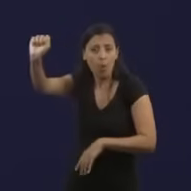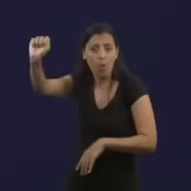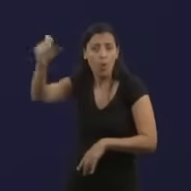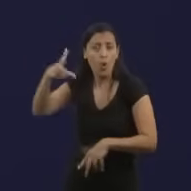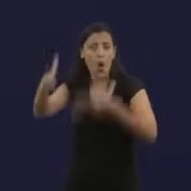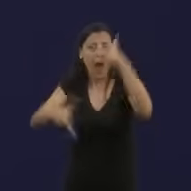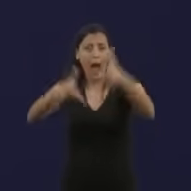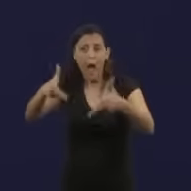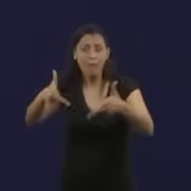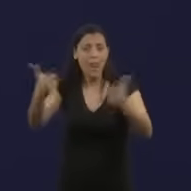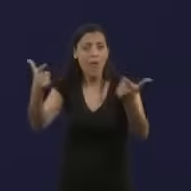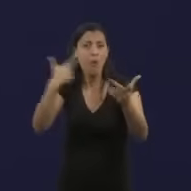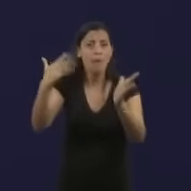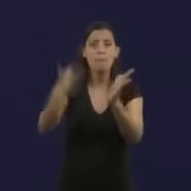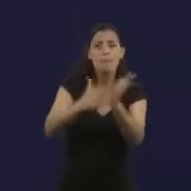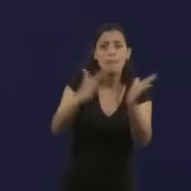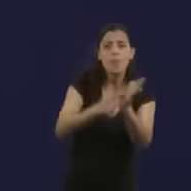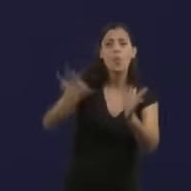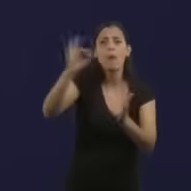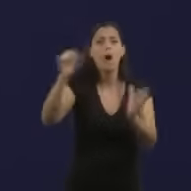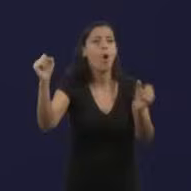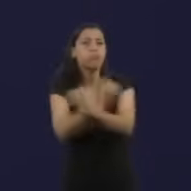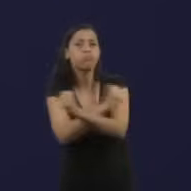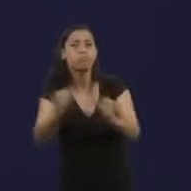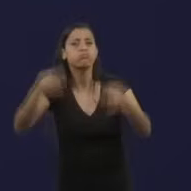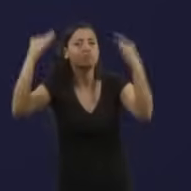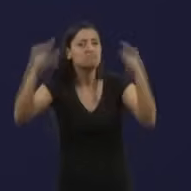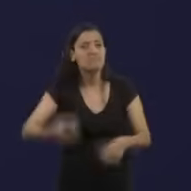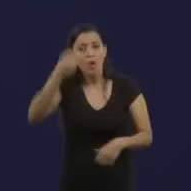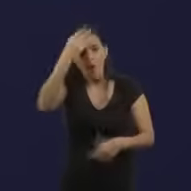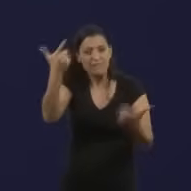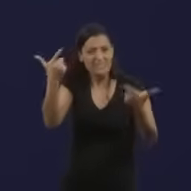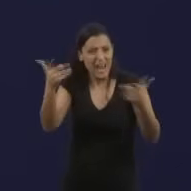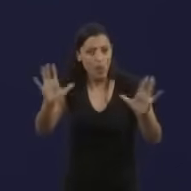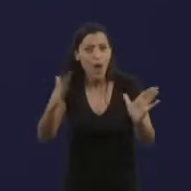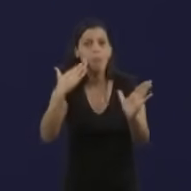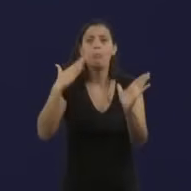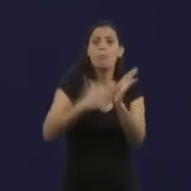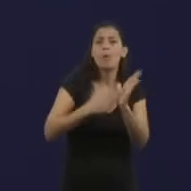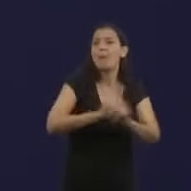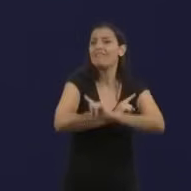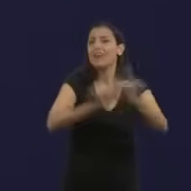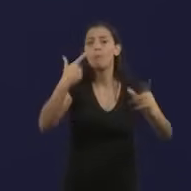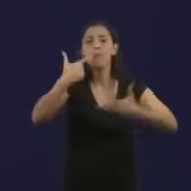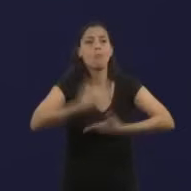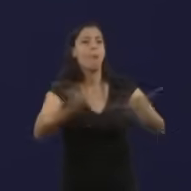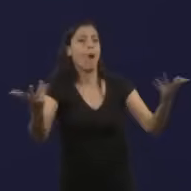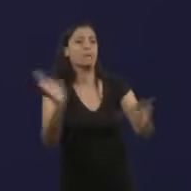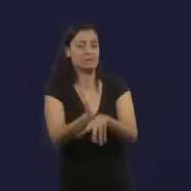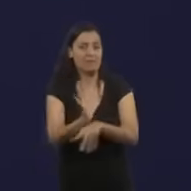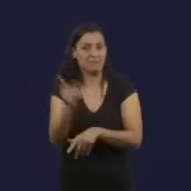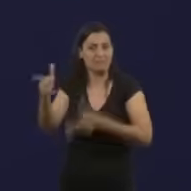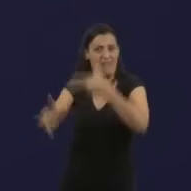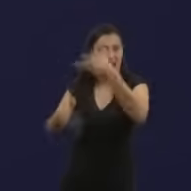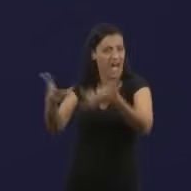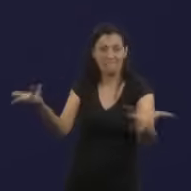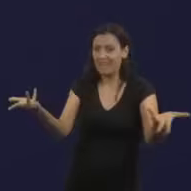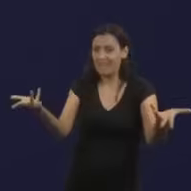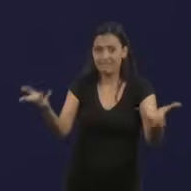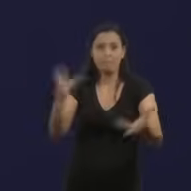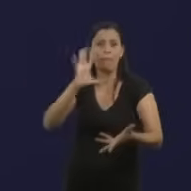eh ningún formalismo ni ninguna ninguna documentación que que avale lo que estaba